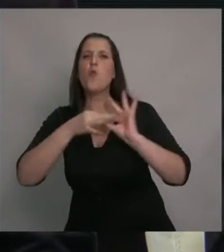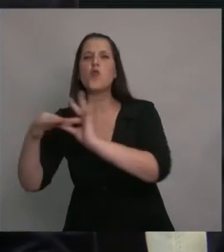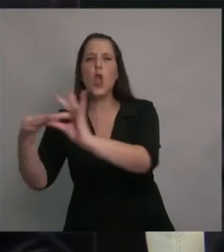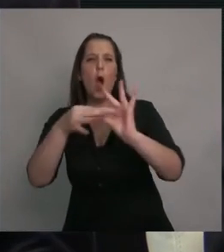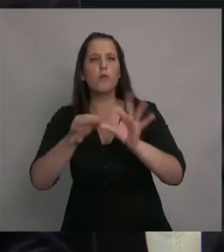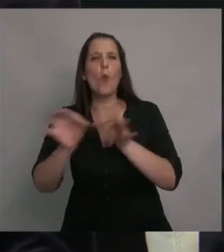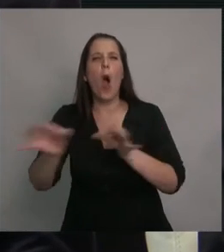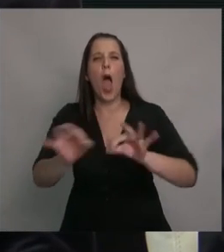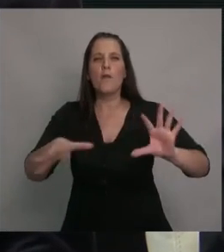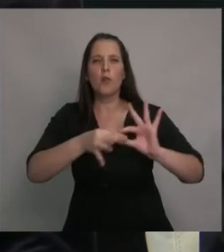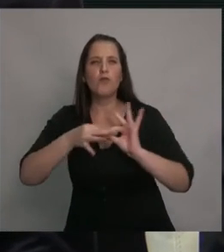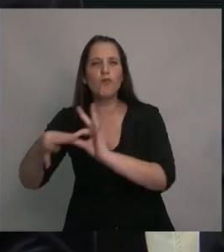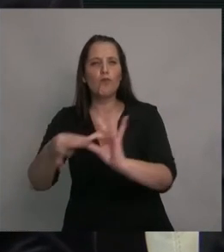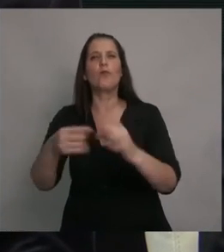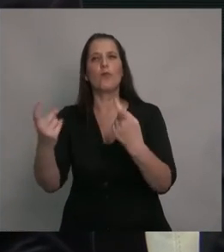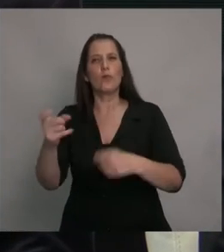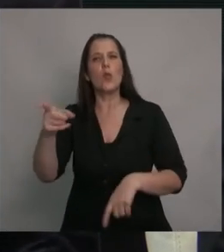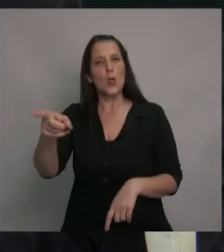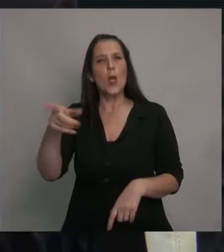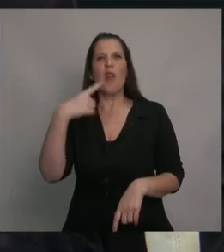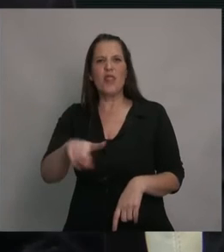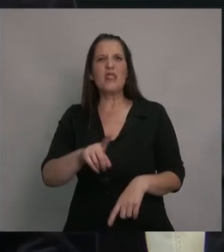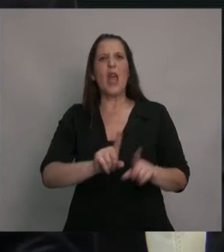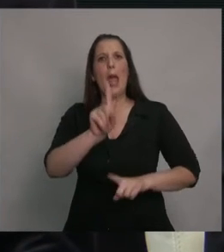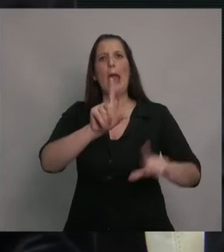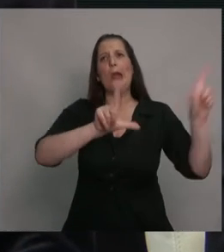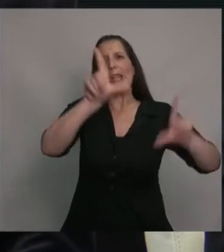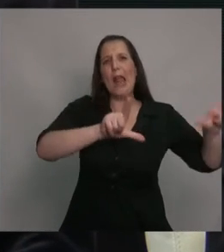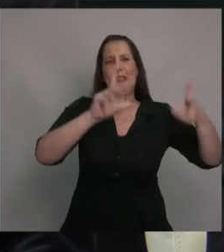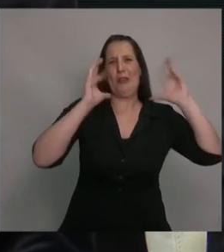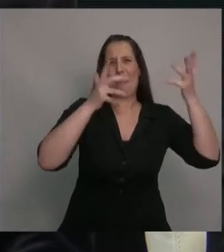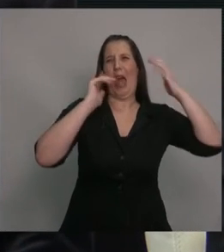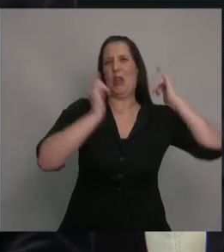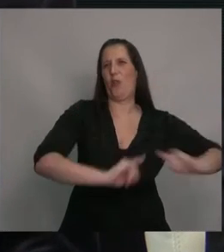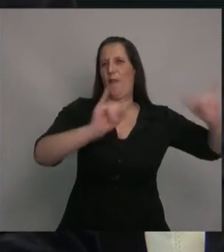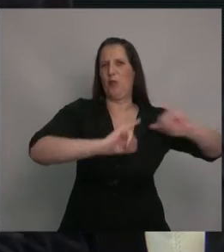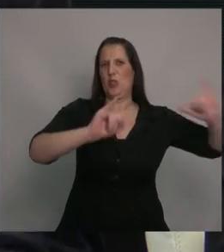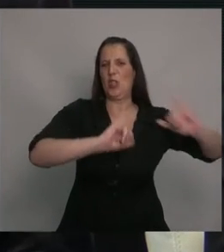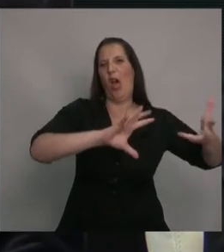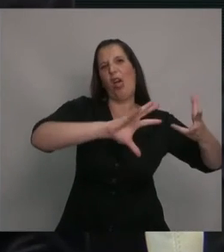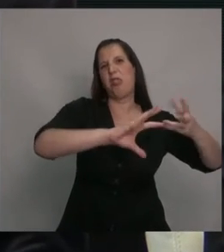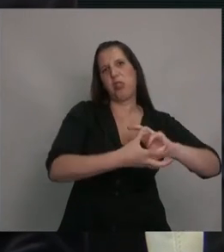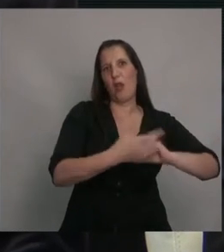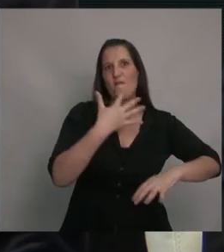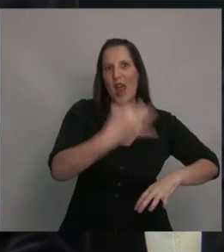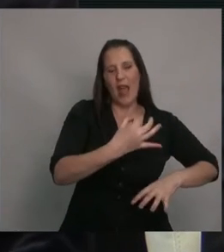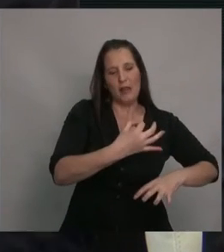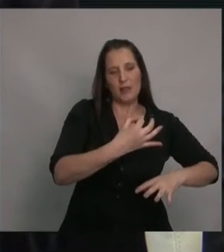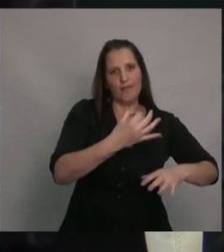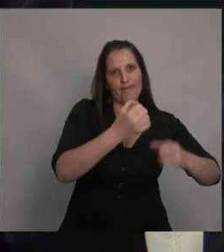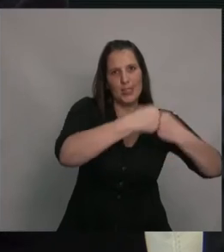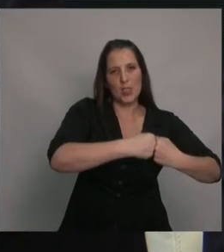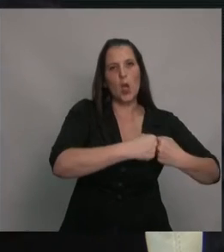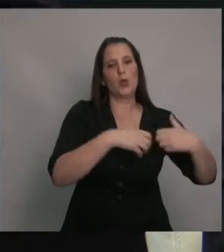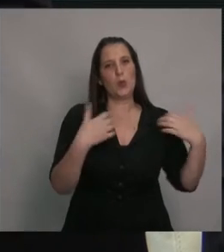unidos, y mencionaban el daño que hacen los grandes medios de difusión cuando tergiversan la verdad. Y yo les